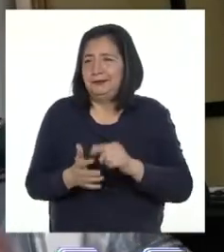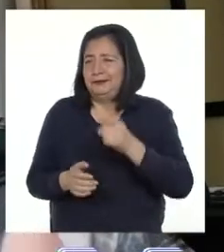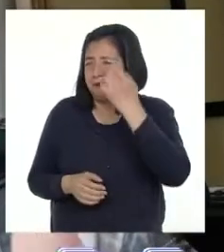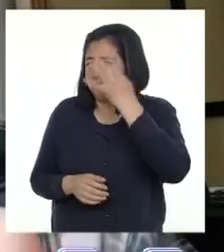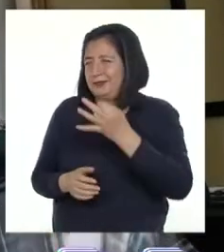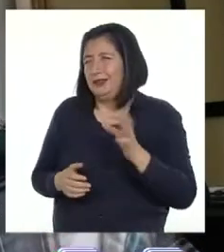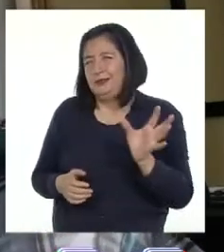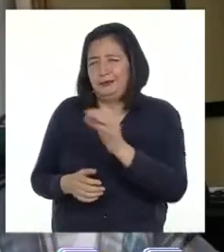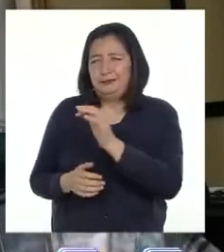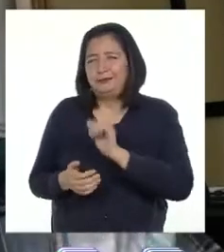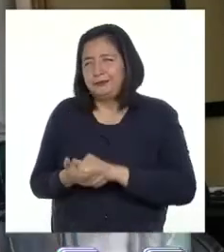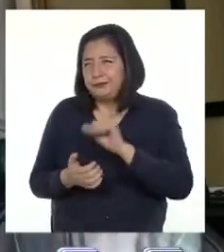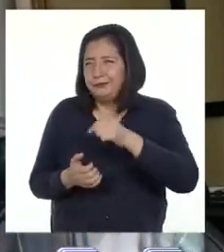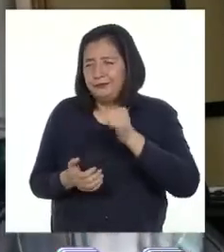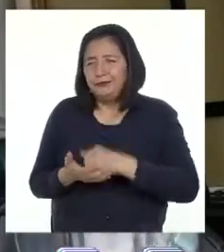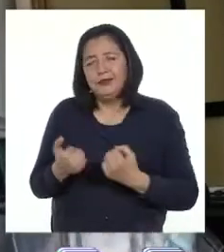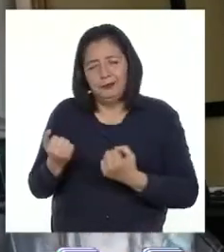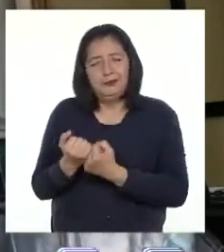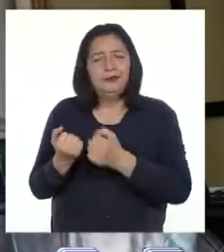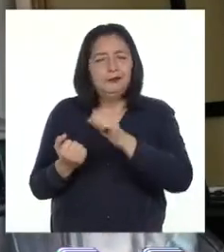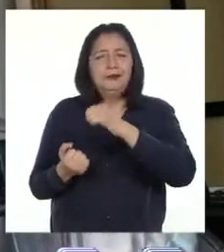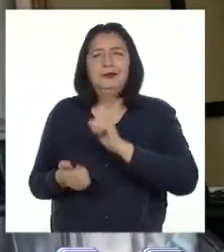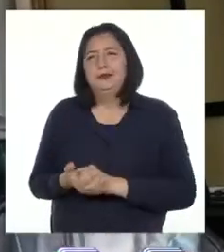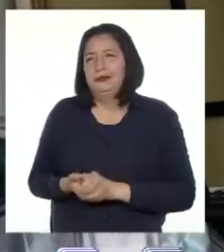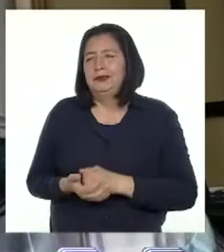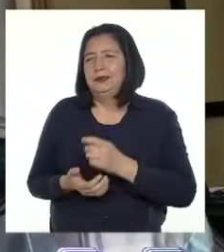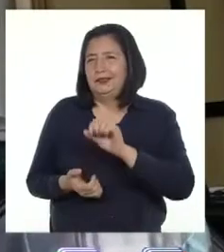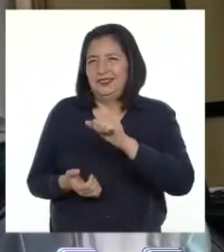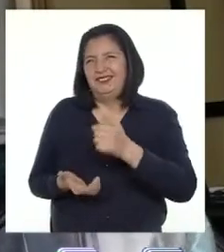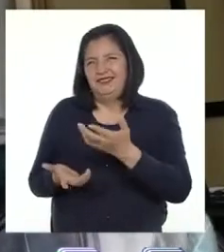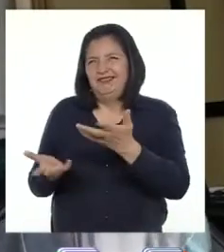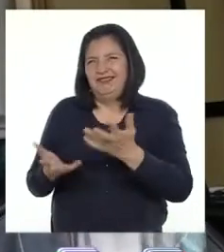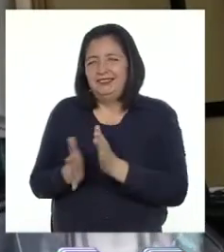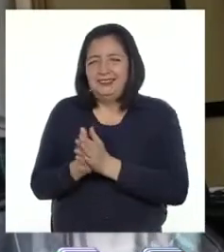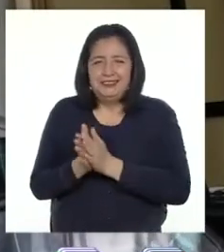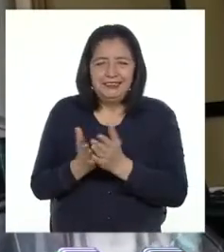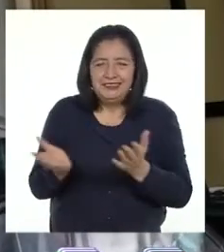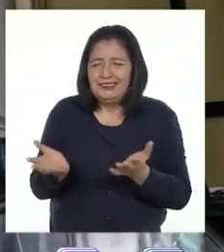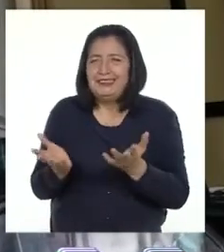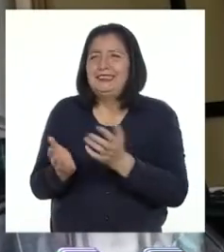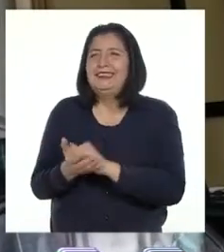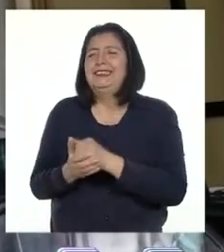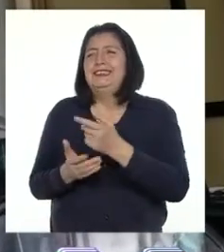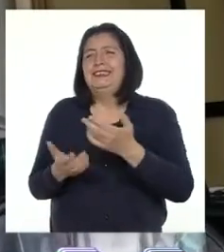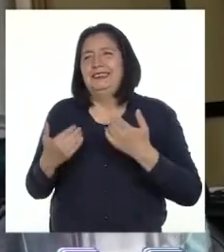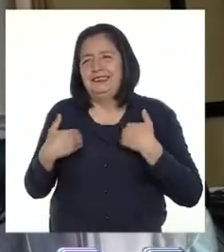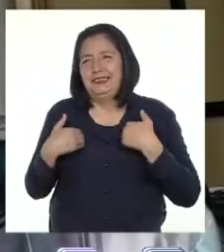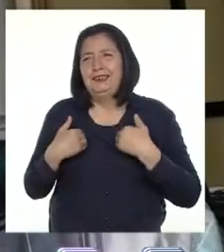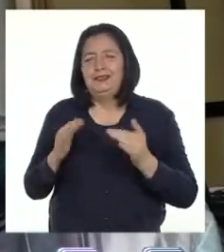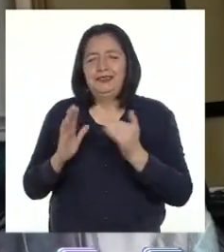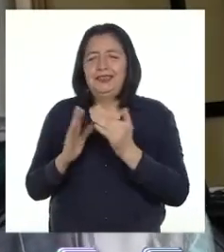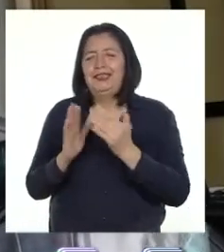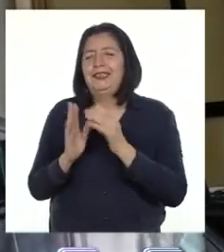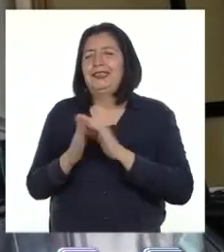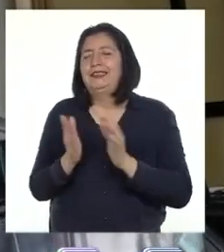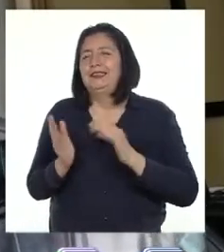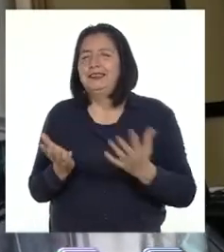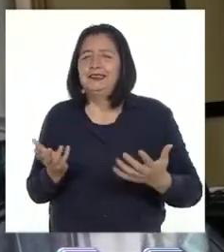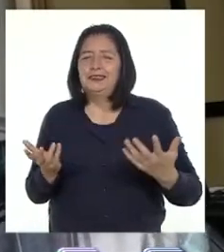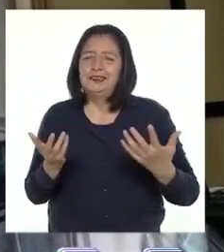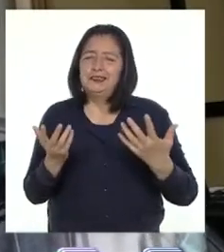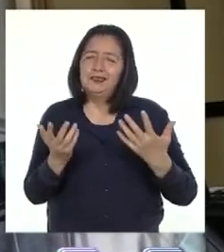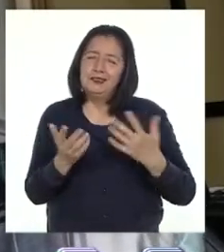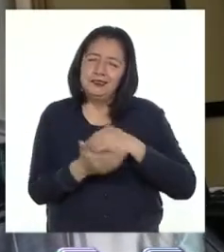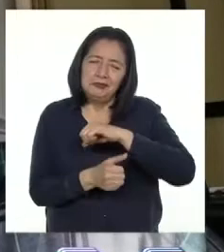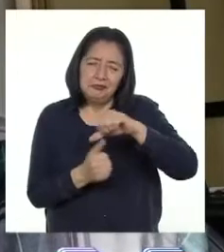Y creo que todos hemos contribuido con esas ganas de tener una casa armoniosa, ¿no? Que todos